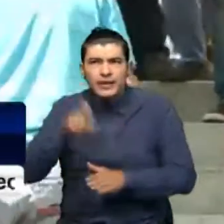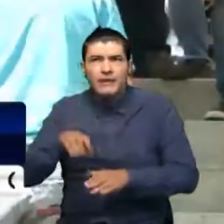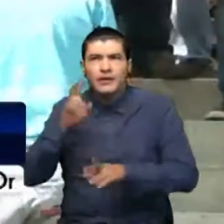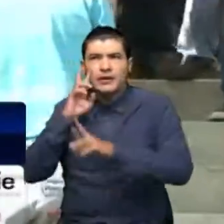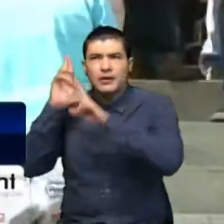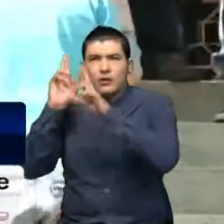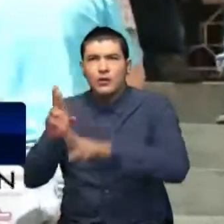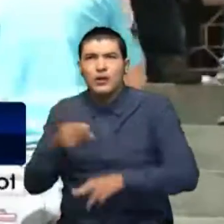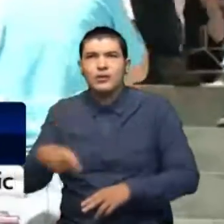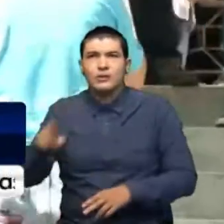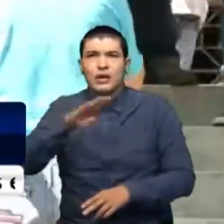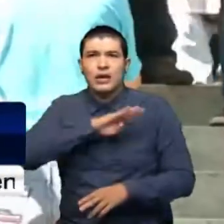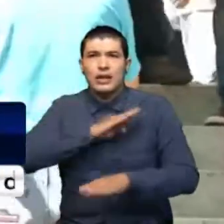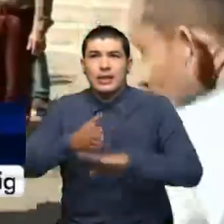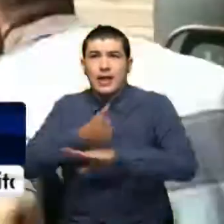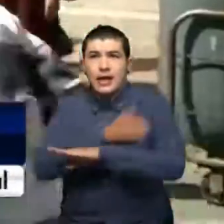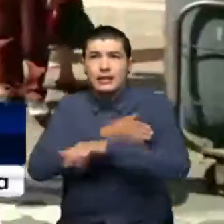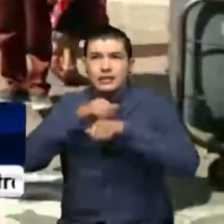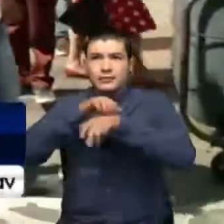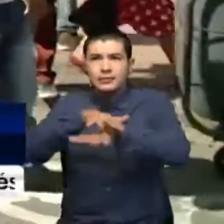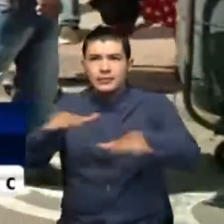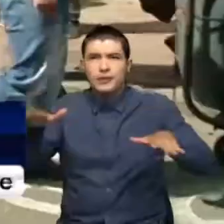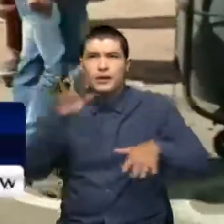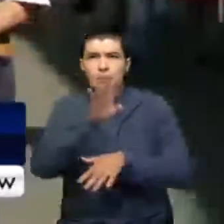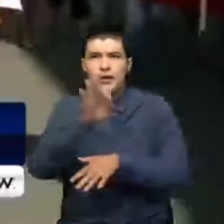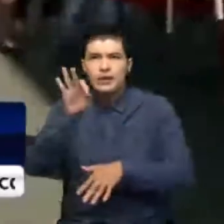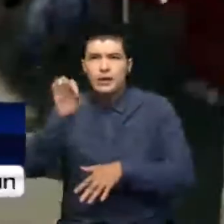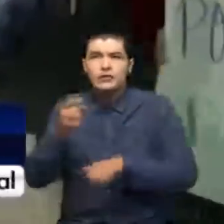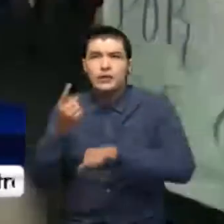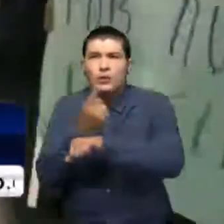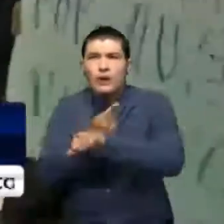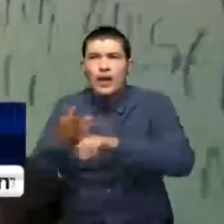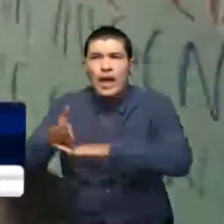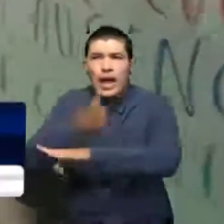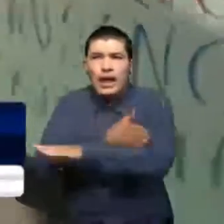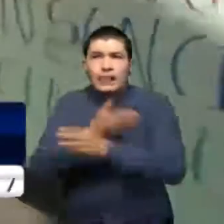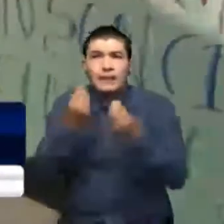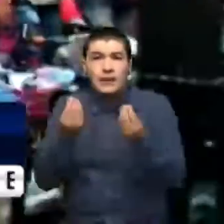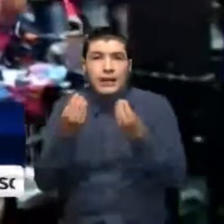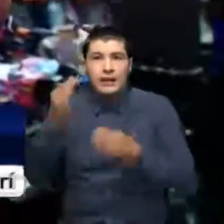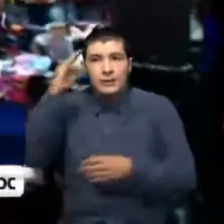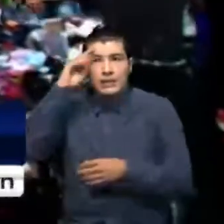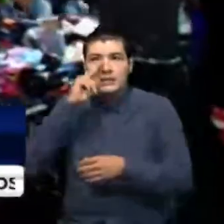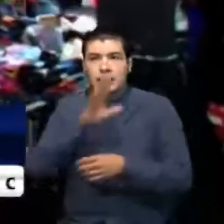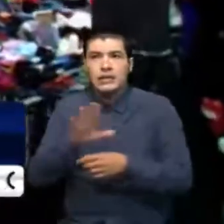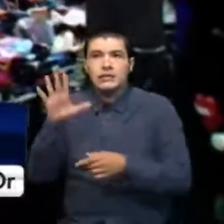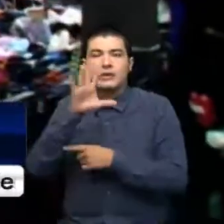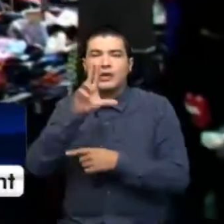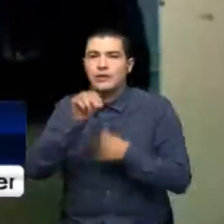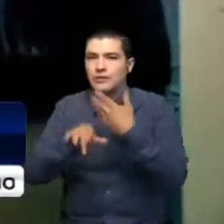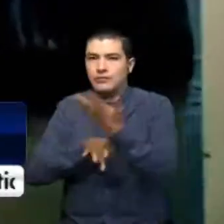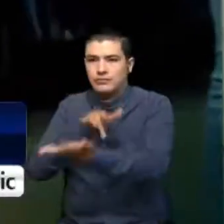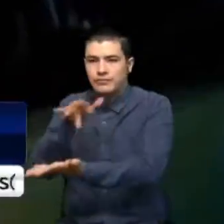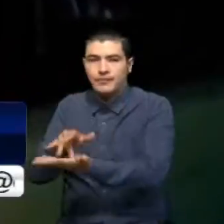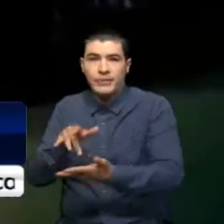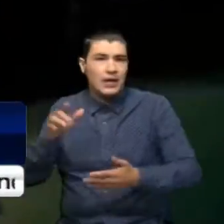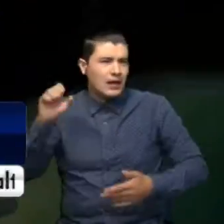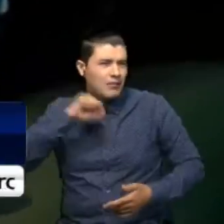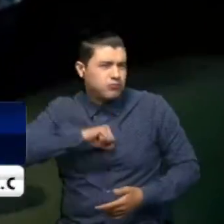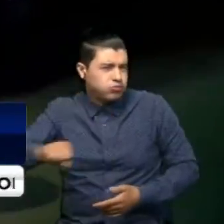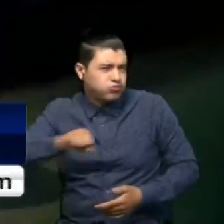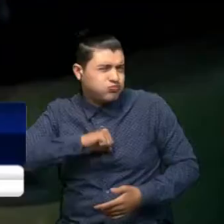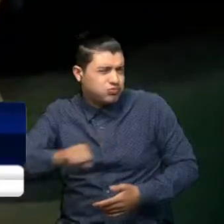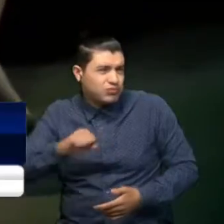y ser socializado 48 horas antes para que la policía no haga intervenciones cuarto bajarle el volumen a la música